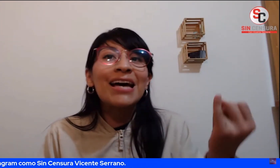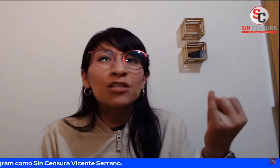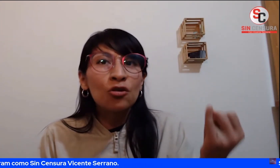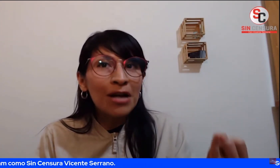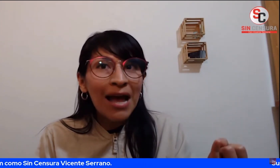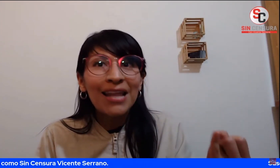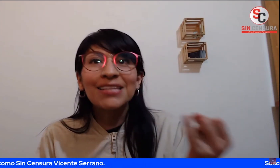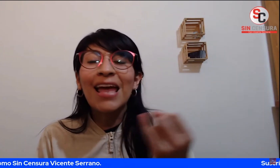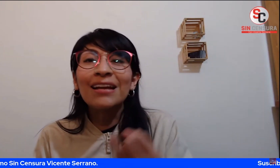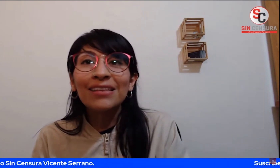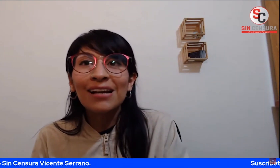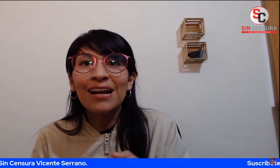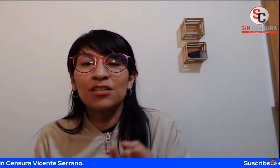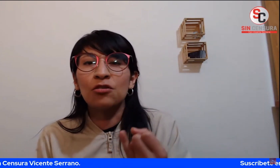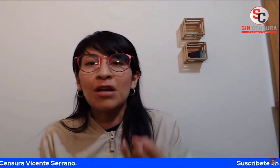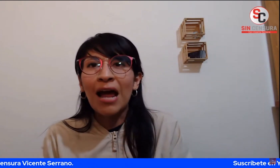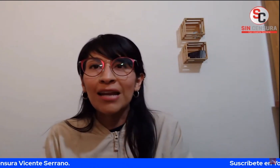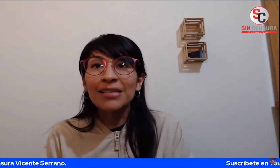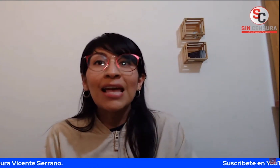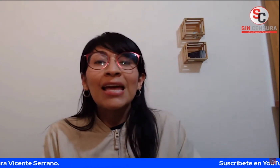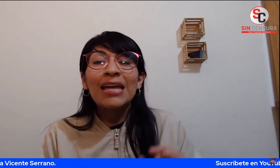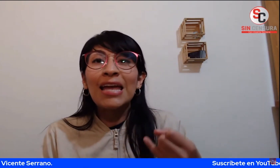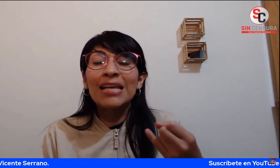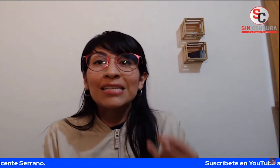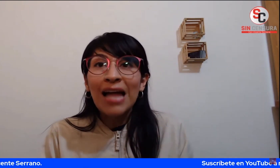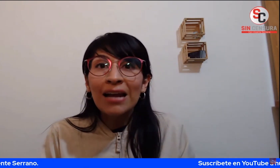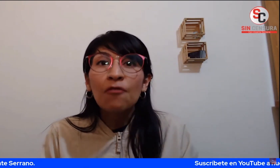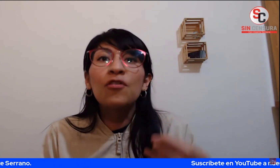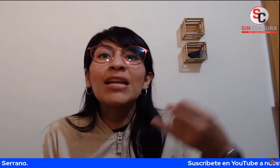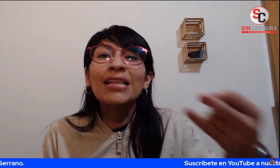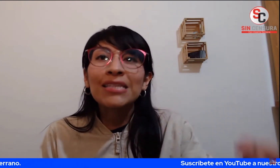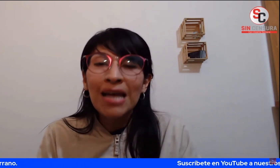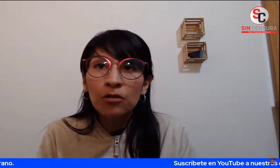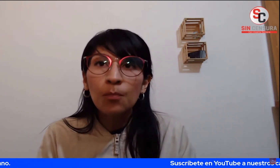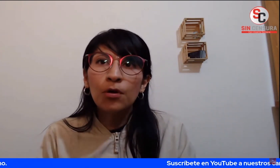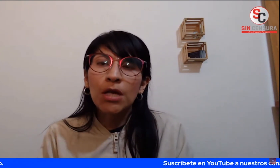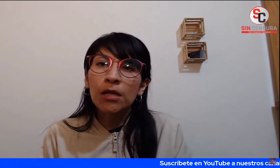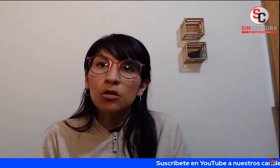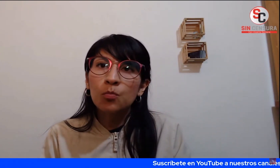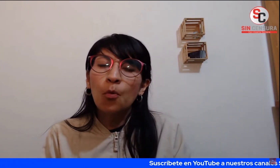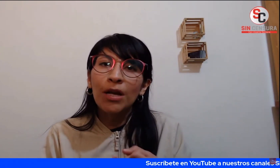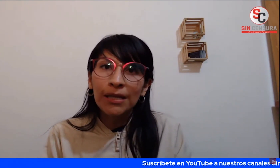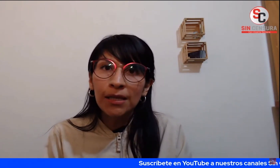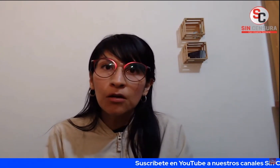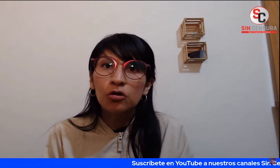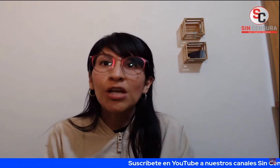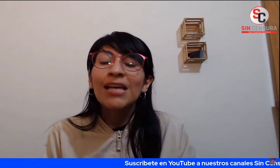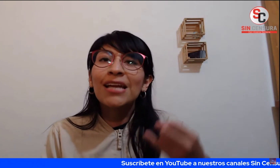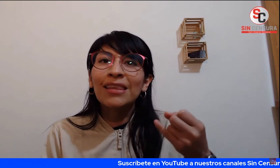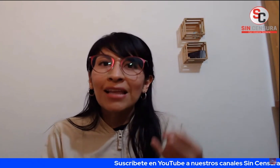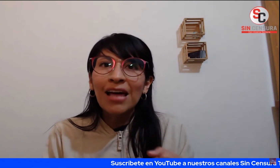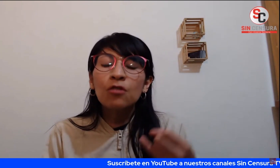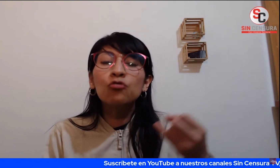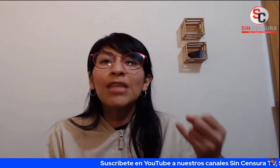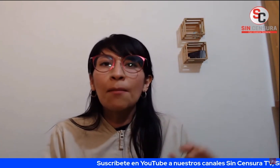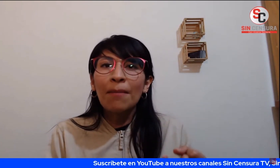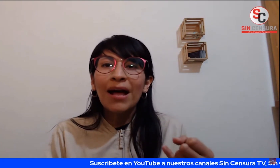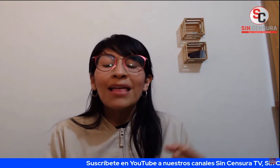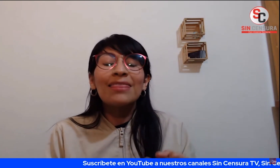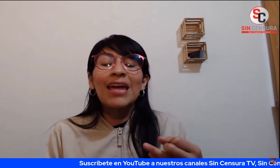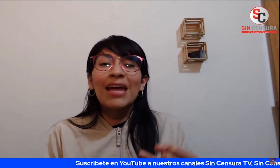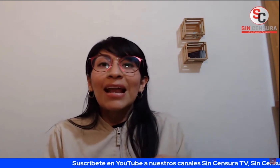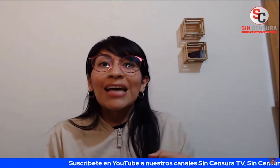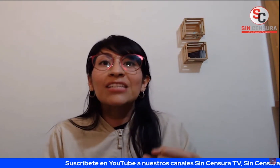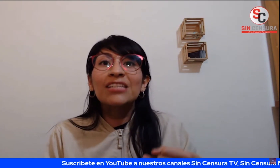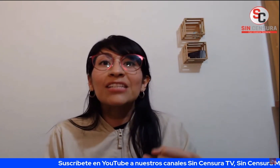corporaciones nacionales e internacionales están financiando proyectos políticos. Se trata de un